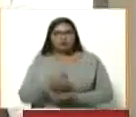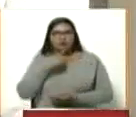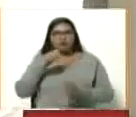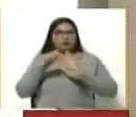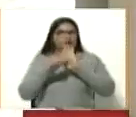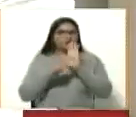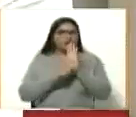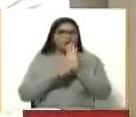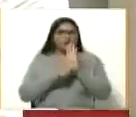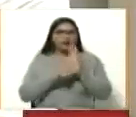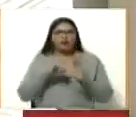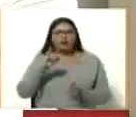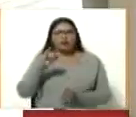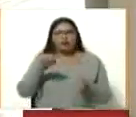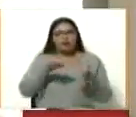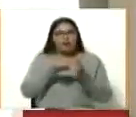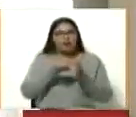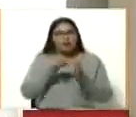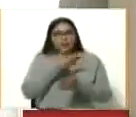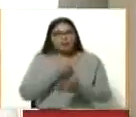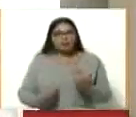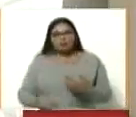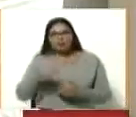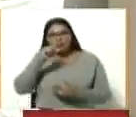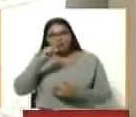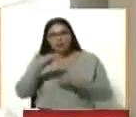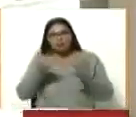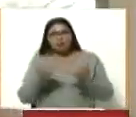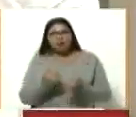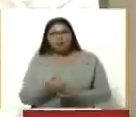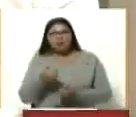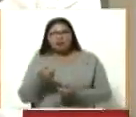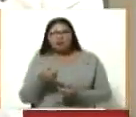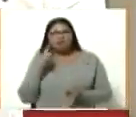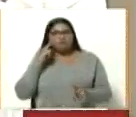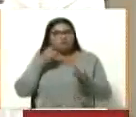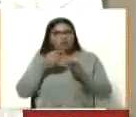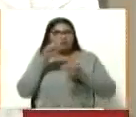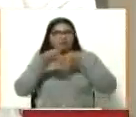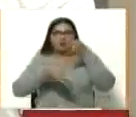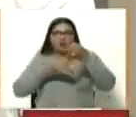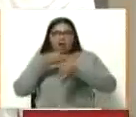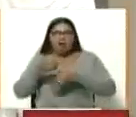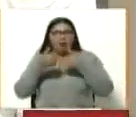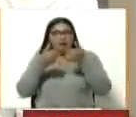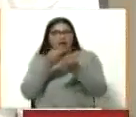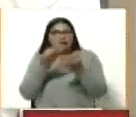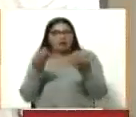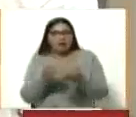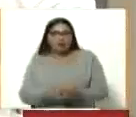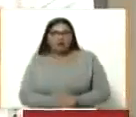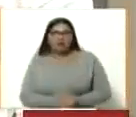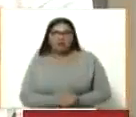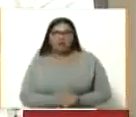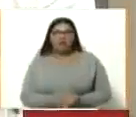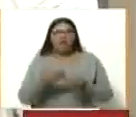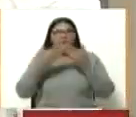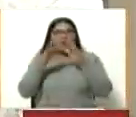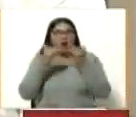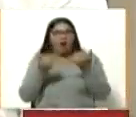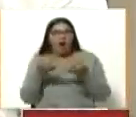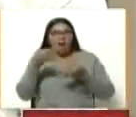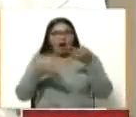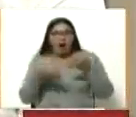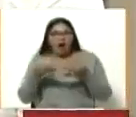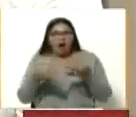Cancillería iraní. Lo definió el presidente Nicolás Maduro y está muy bien y perfectamente explicado en un libro que acaba de publicar la abogada